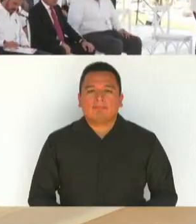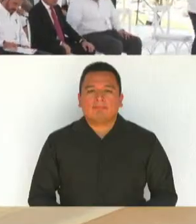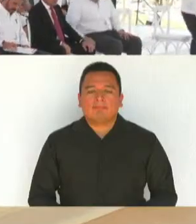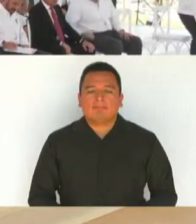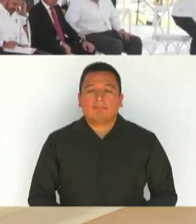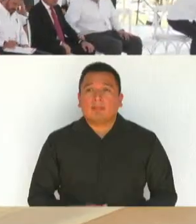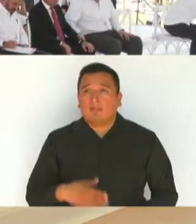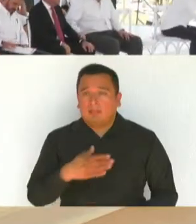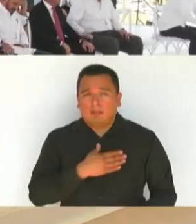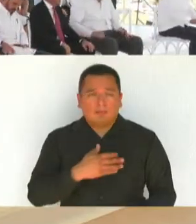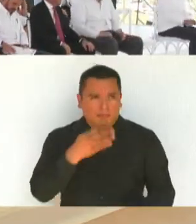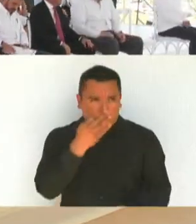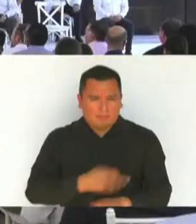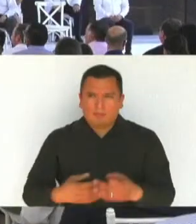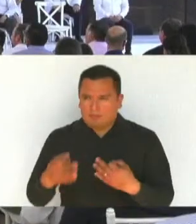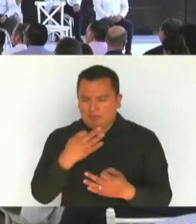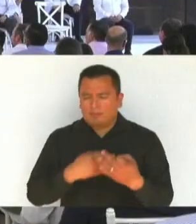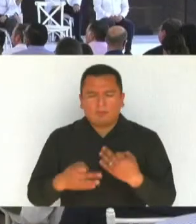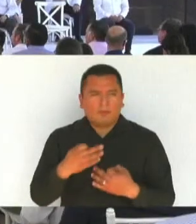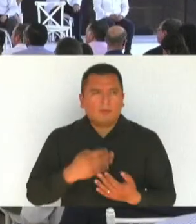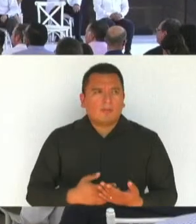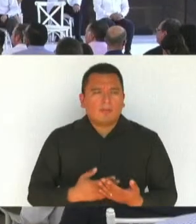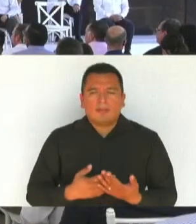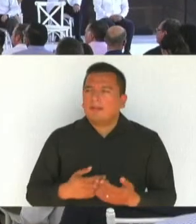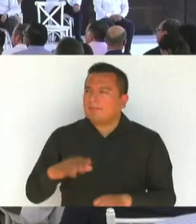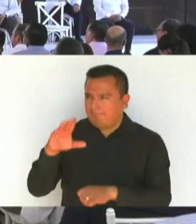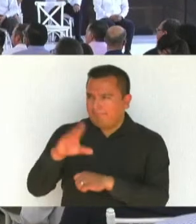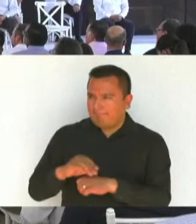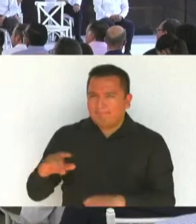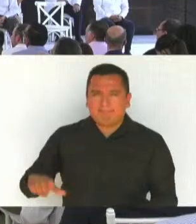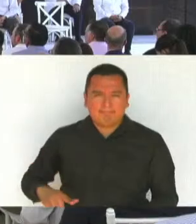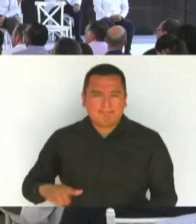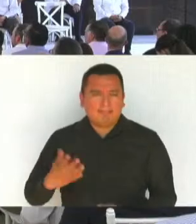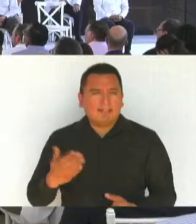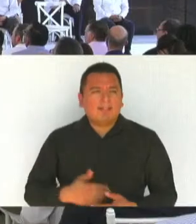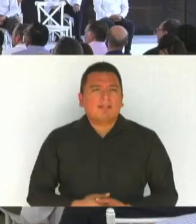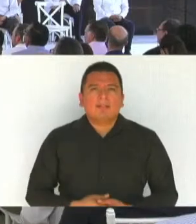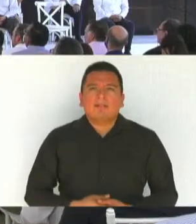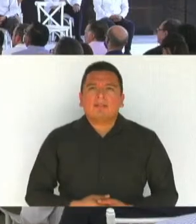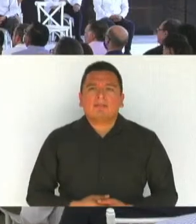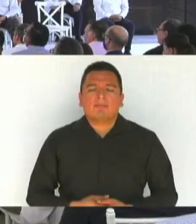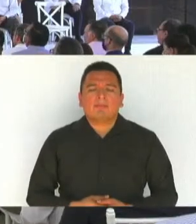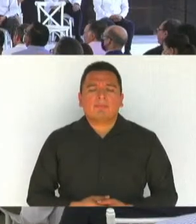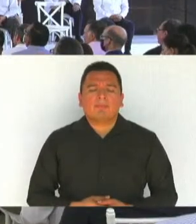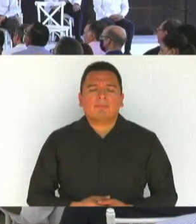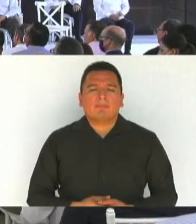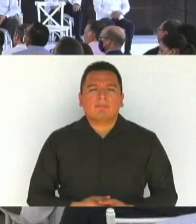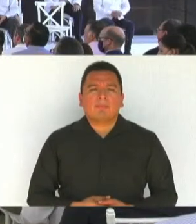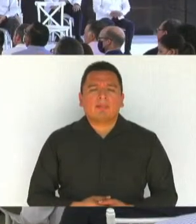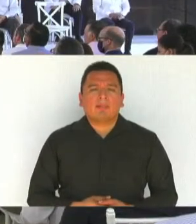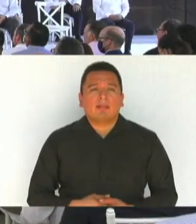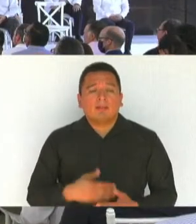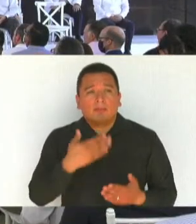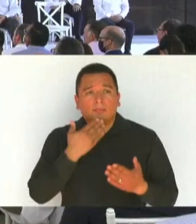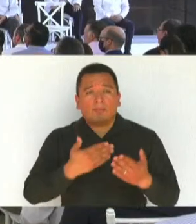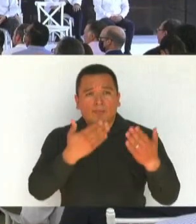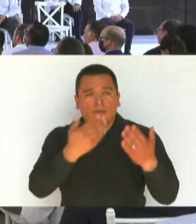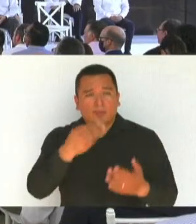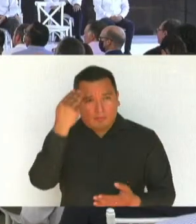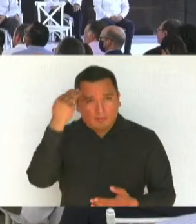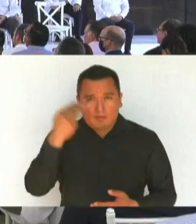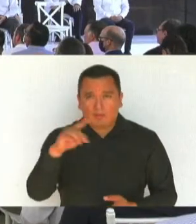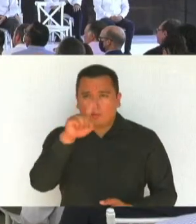Muy buenas tardes, tengan todos ustedes. Con su permiso, señor gobernador, le damos la más cordial de las bienvenidas al maestro Zoé Robledo